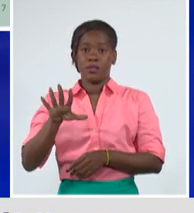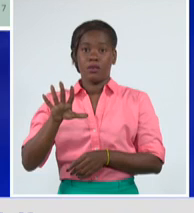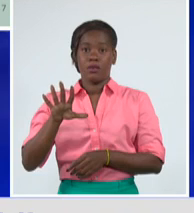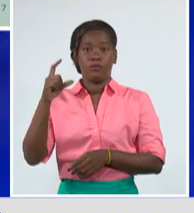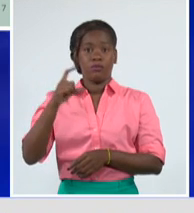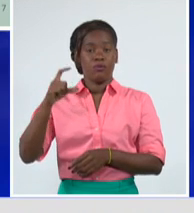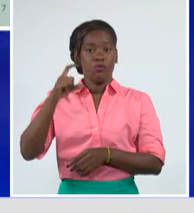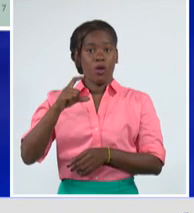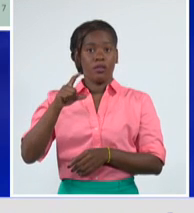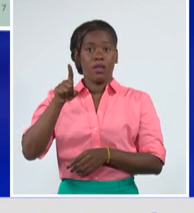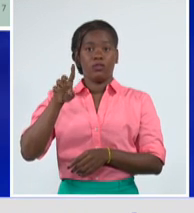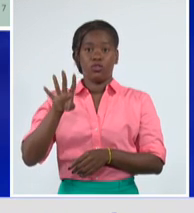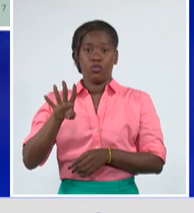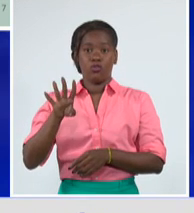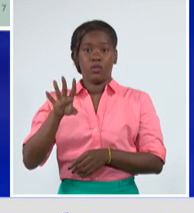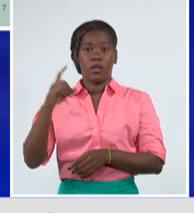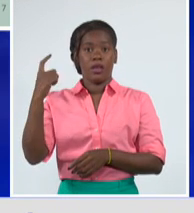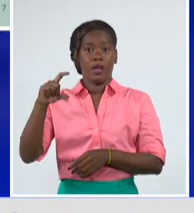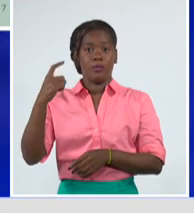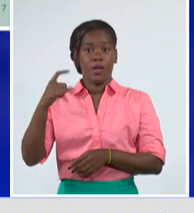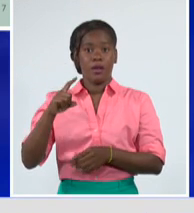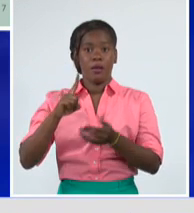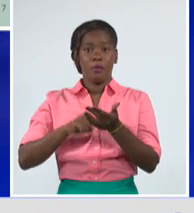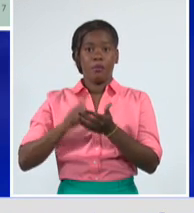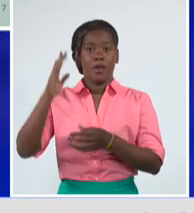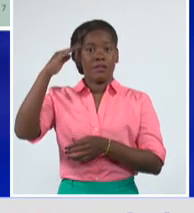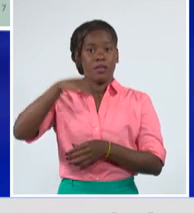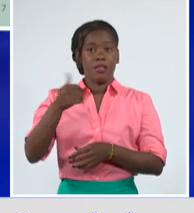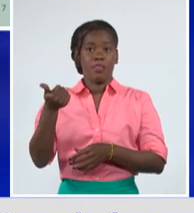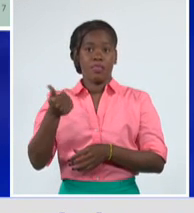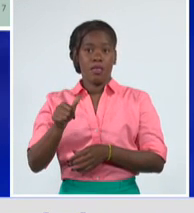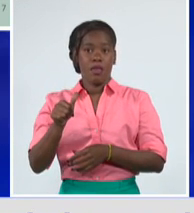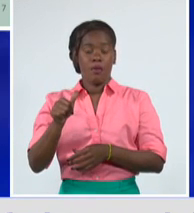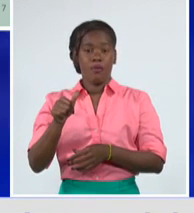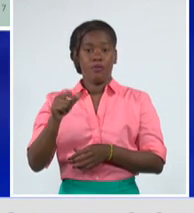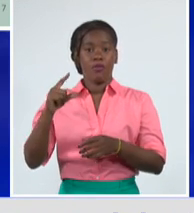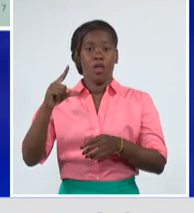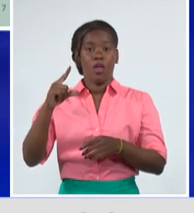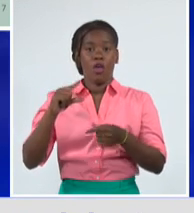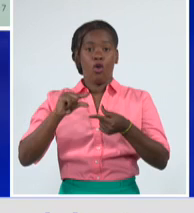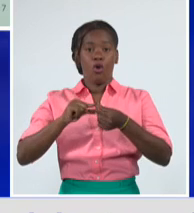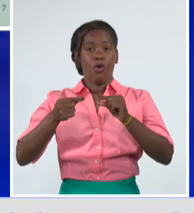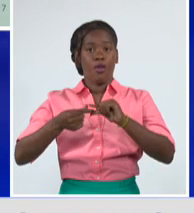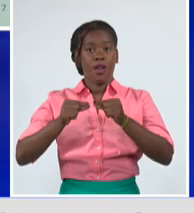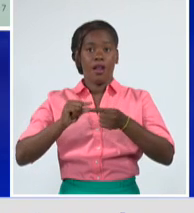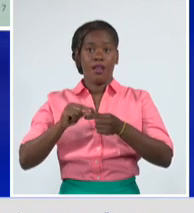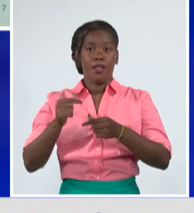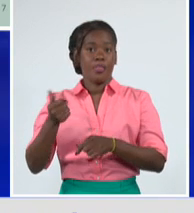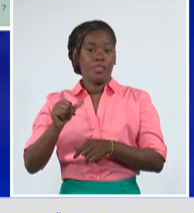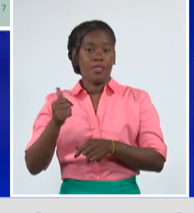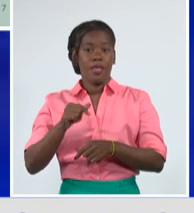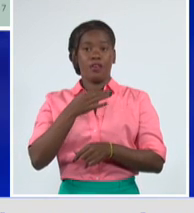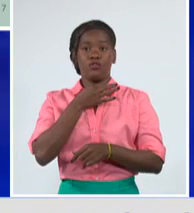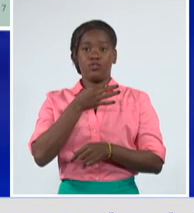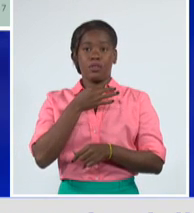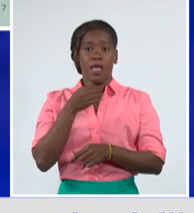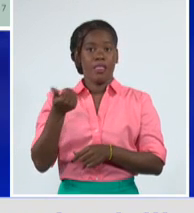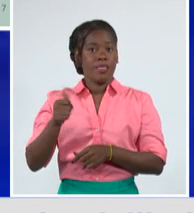y Encrucijada y Remedios con 10 cada uno, Santo Domingo y Quemado de Guines con 9 cada uno y